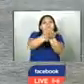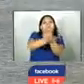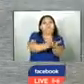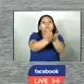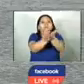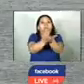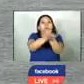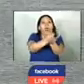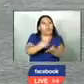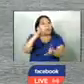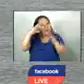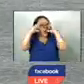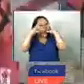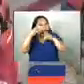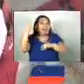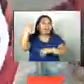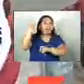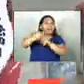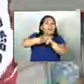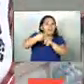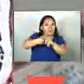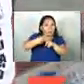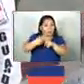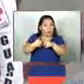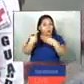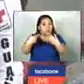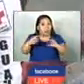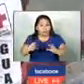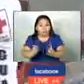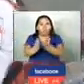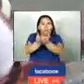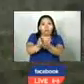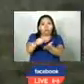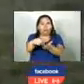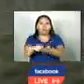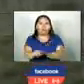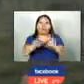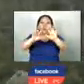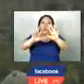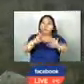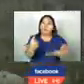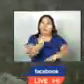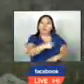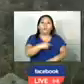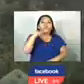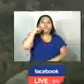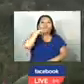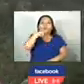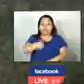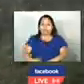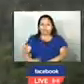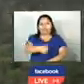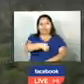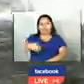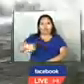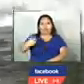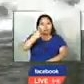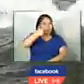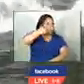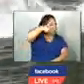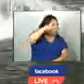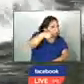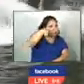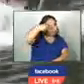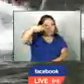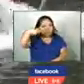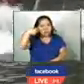la tarde-noche del sábado. Un equipo de 8 integrantes de Cruz Roja Salvadoreña realizó un recorrido en la zona de la isla